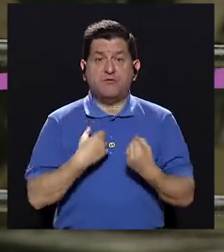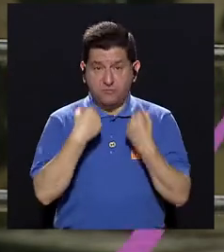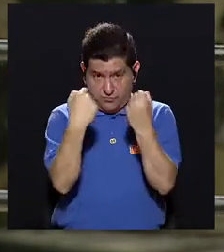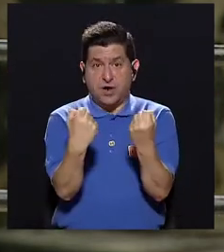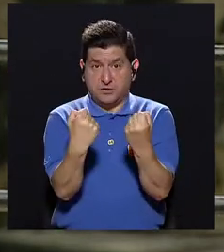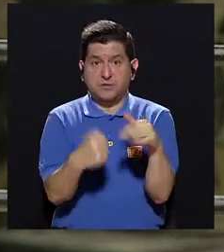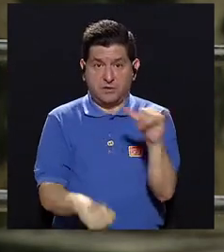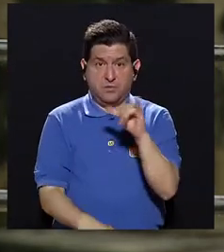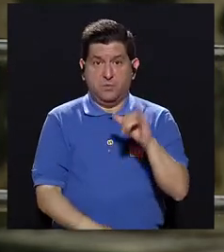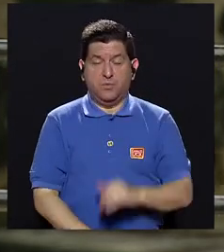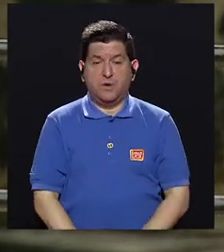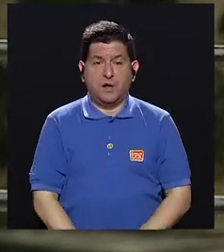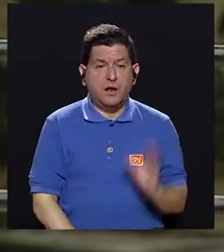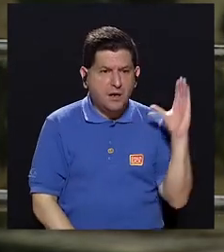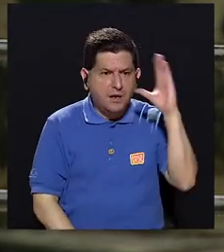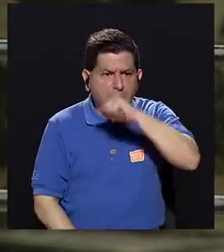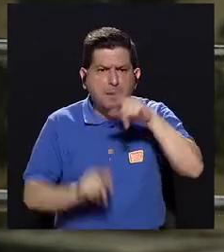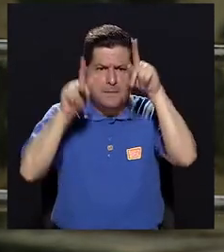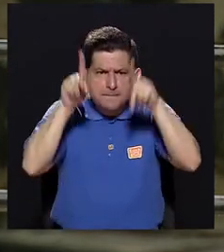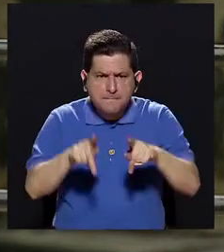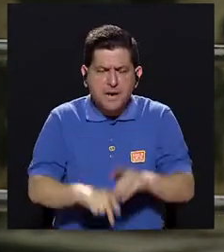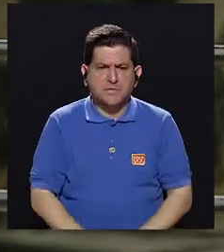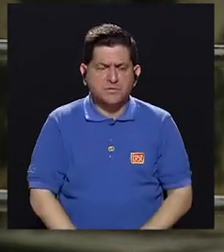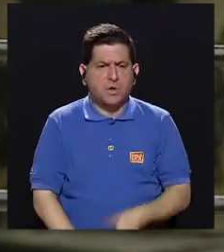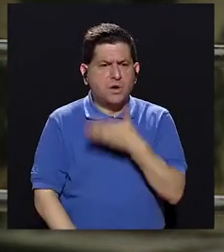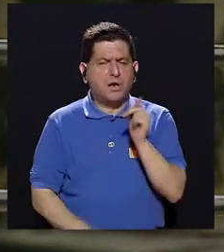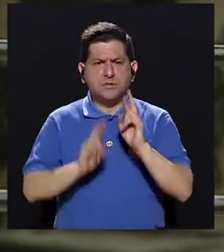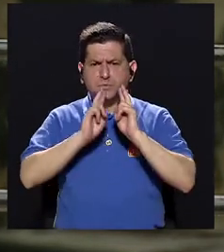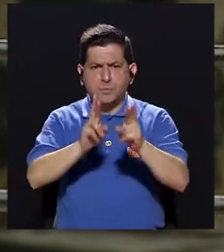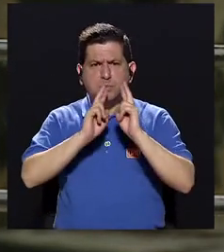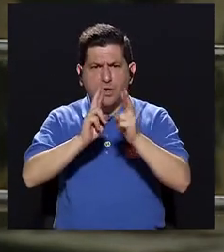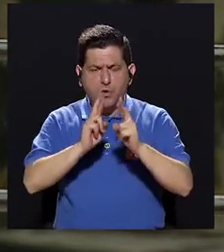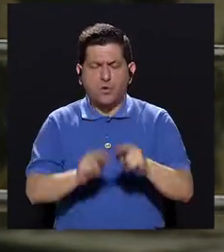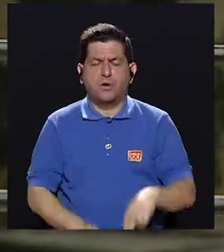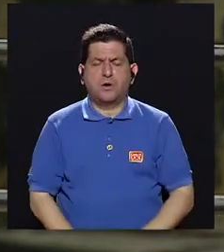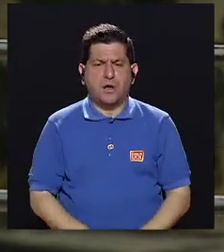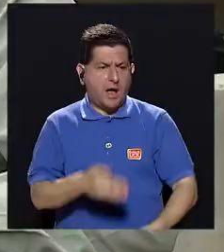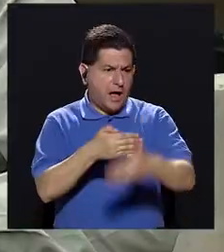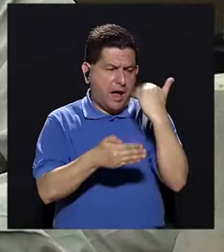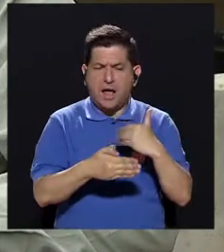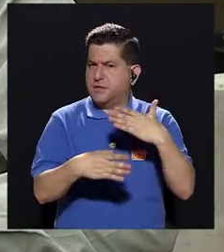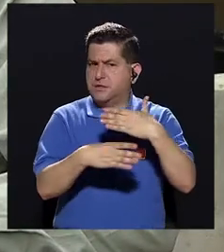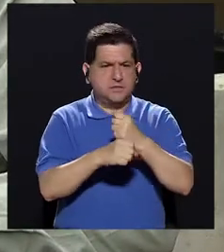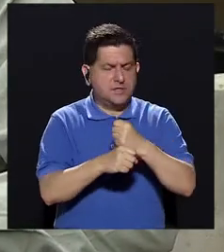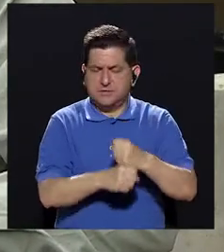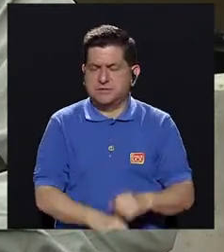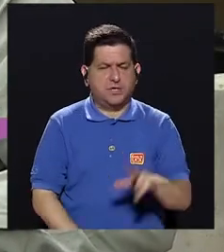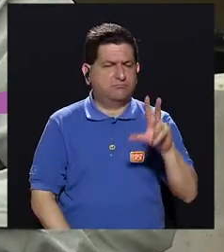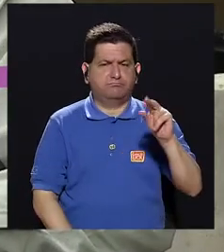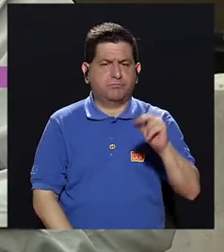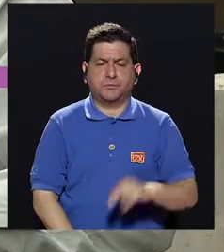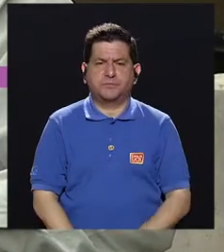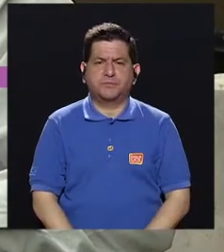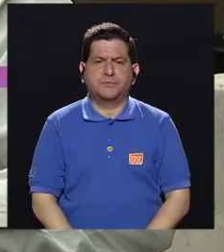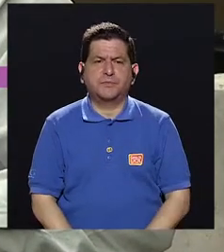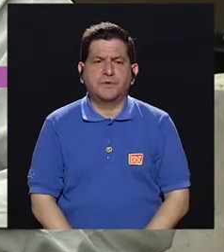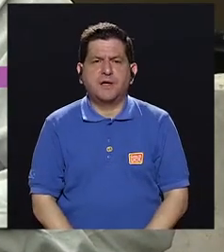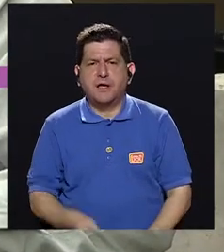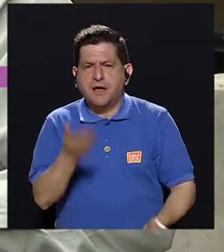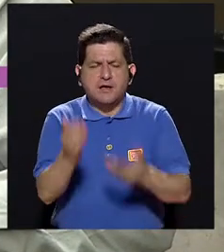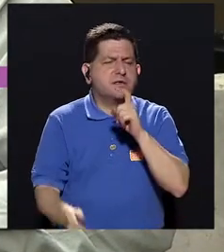más fuerte. Entonces se dieron cuenta que las personas empezaron a rendir mucho mejor que cuando no lo hacían. Y es que cuesta mucho a